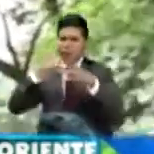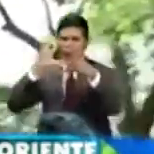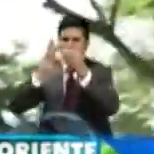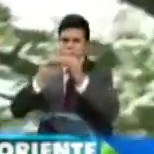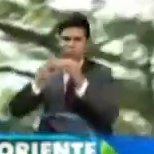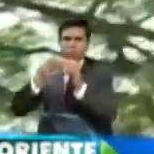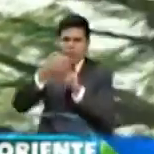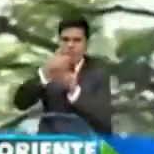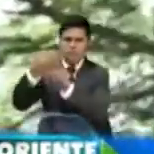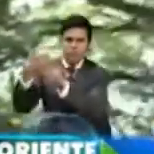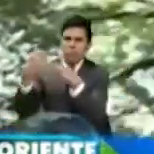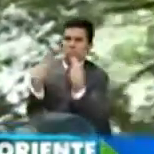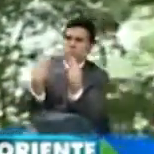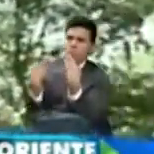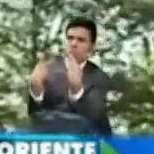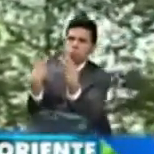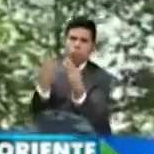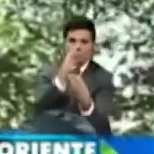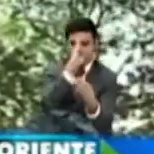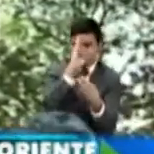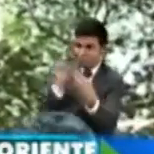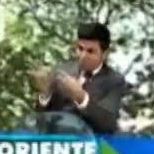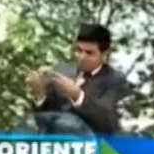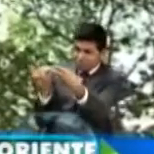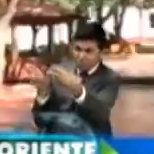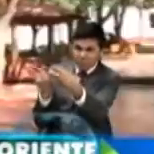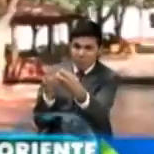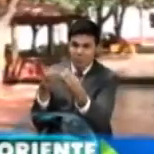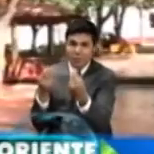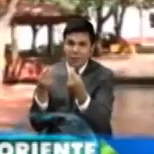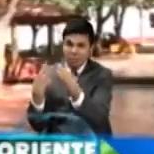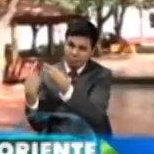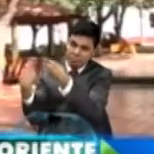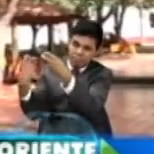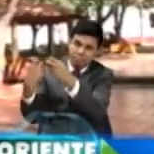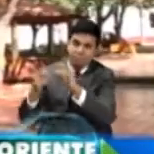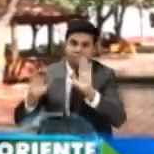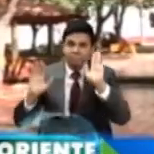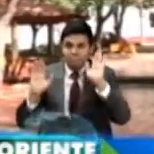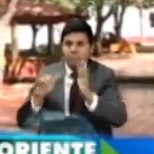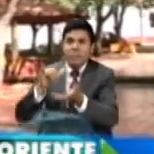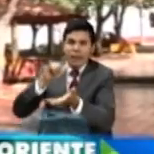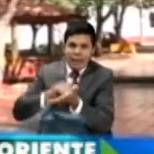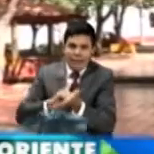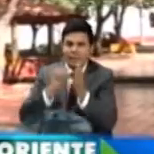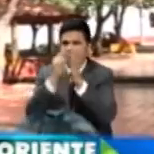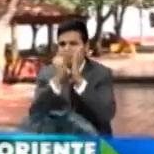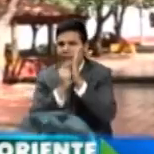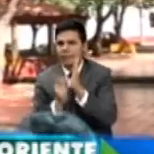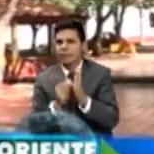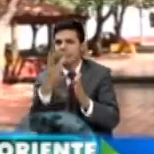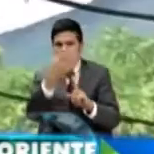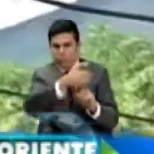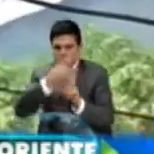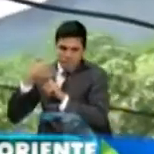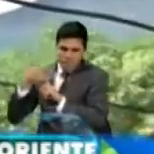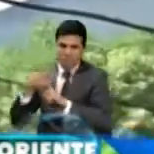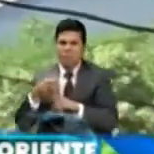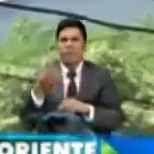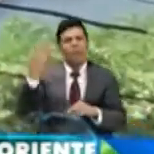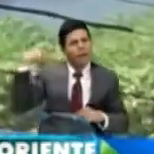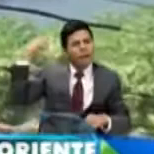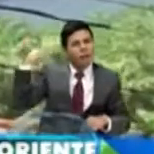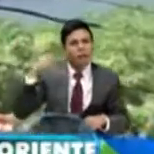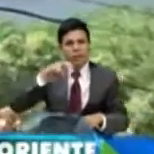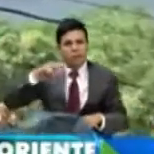secuestro extorsivo, definió la policía el hecho. Vale la pena resaltar que este era uno de los tres casos de secuestro registrados recientemente